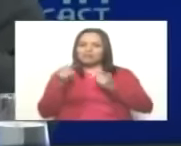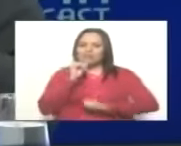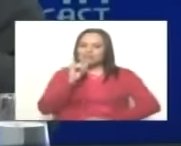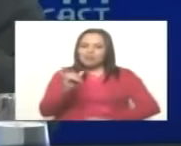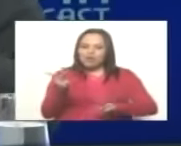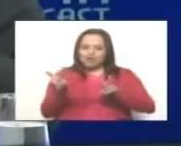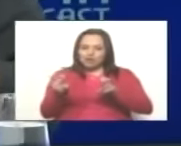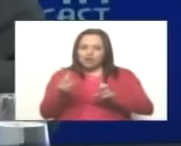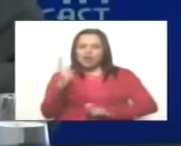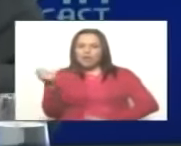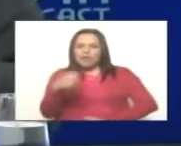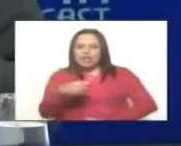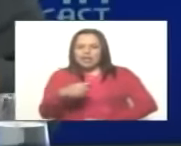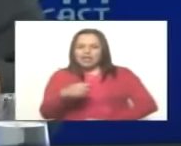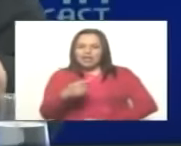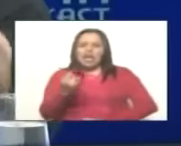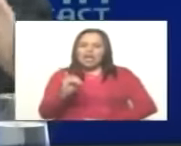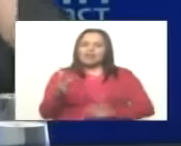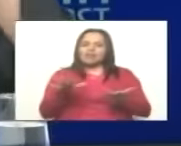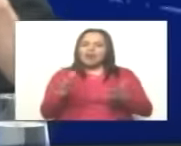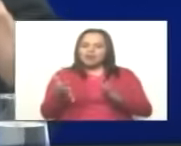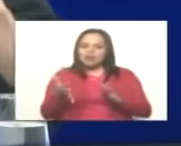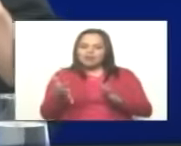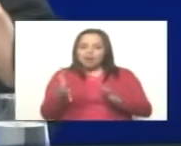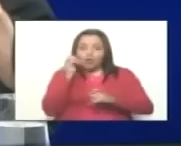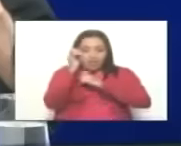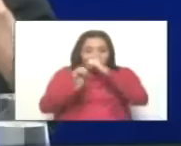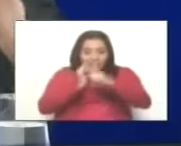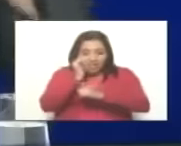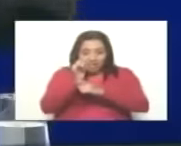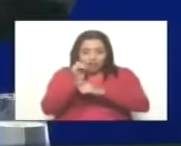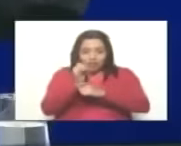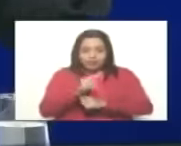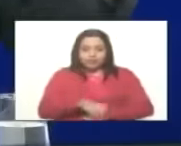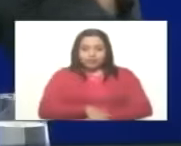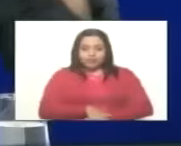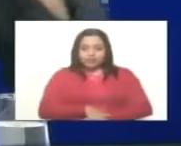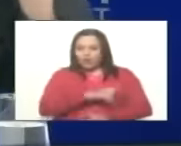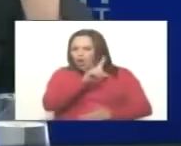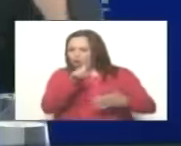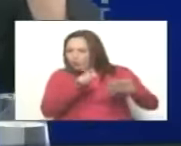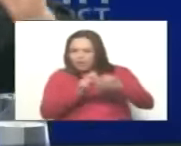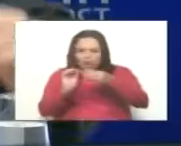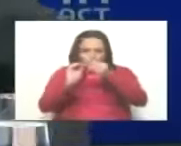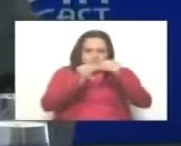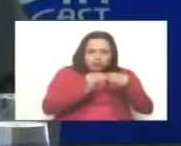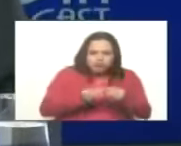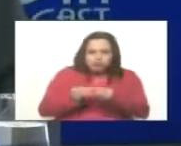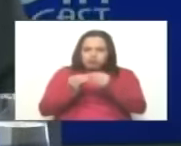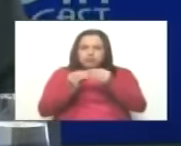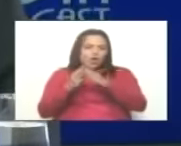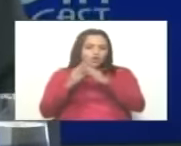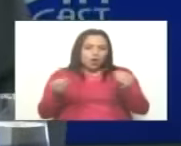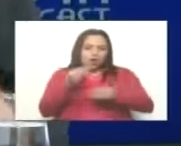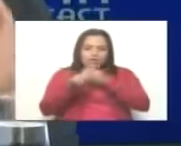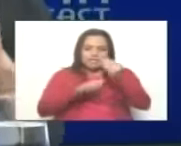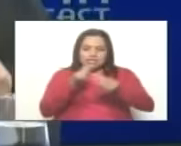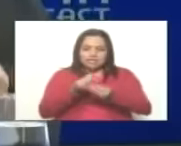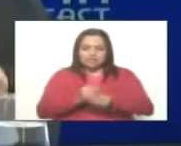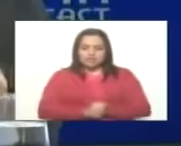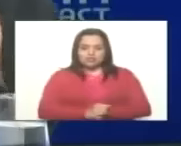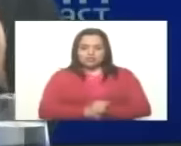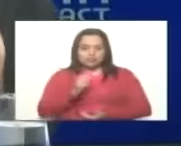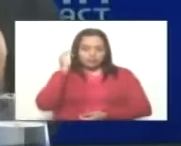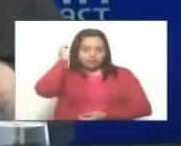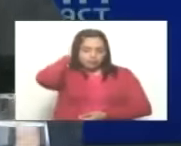que en un mes vamos a tener ya, en un video, la reconstrucción de todo lo que pasó. No sé si me